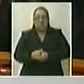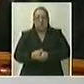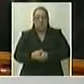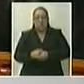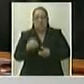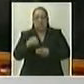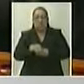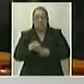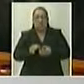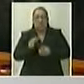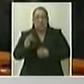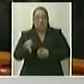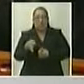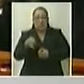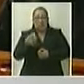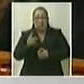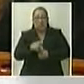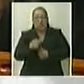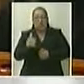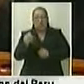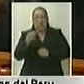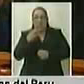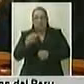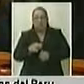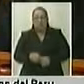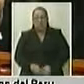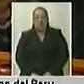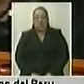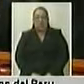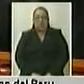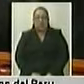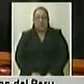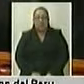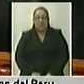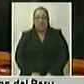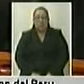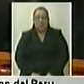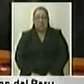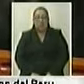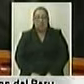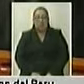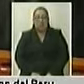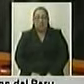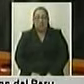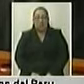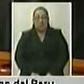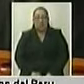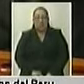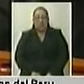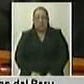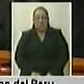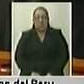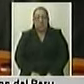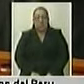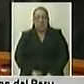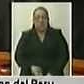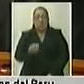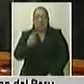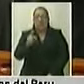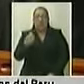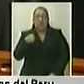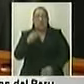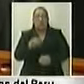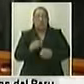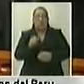en la provincia, en provincias es otra la realidad. Vale decir, como no tienen presupuesto y